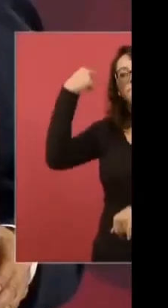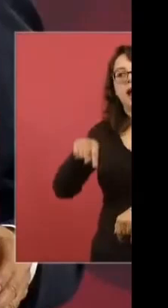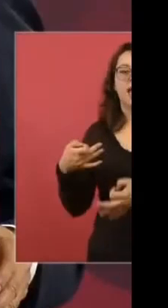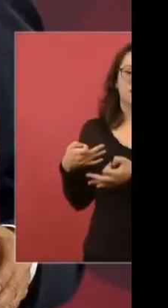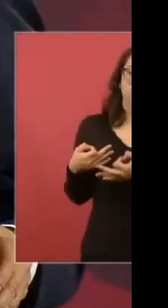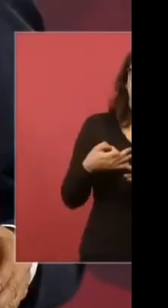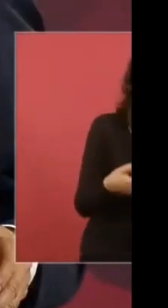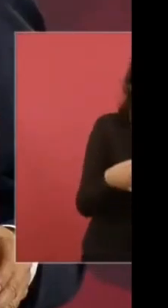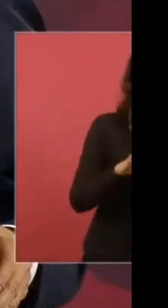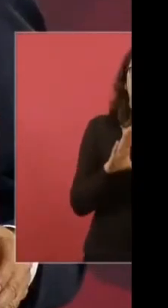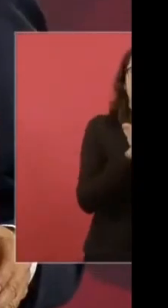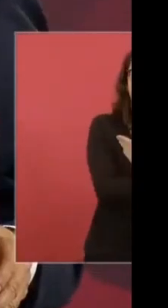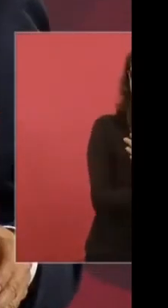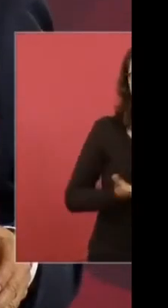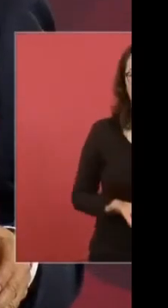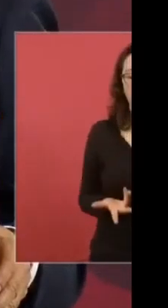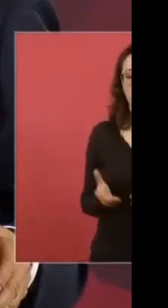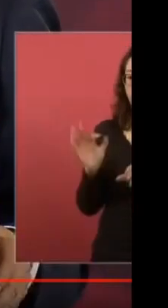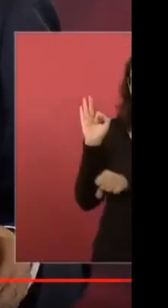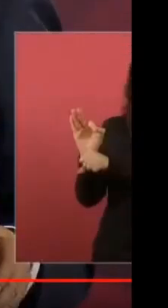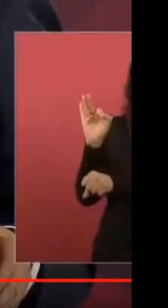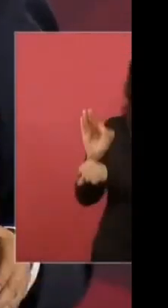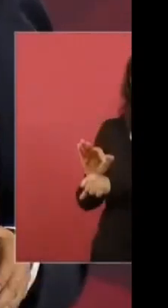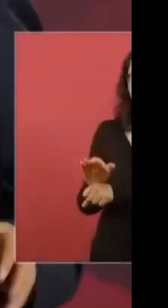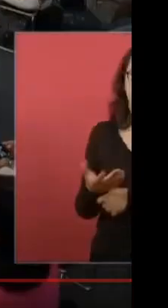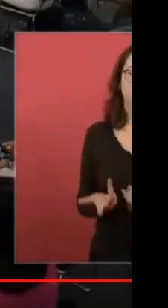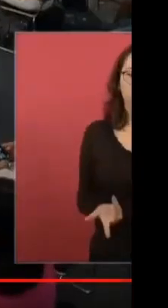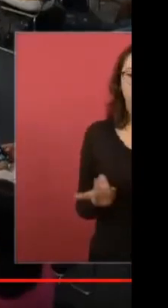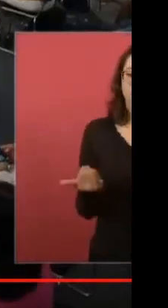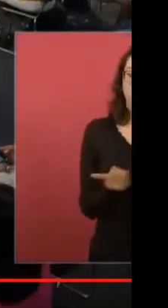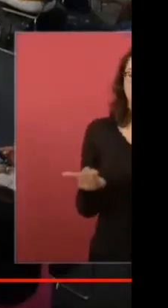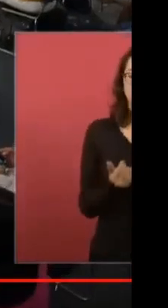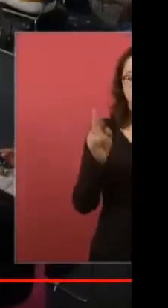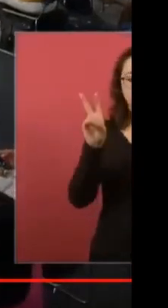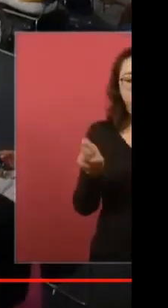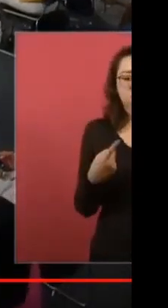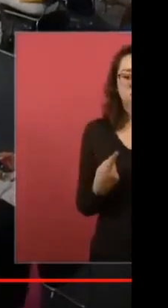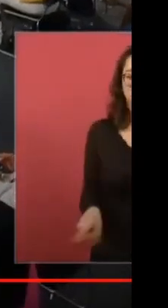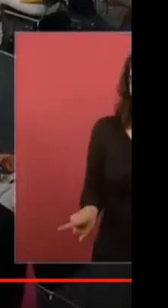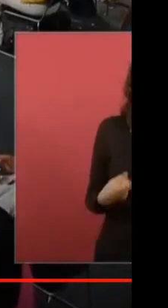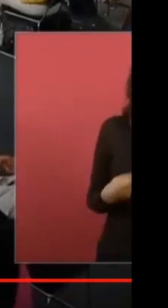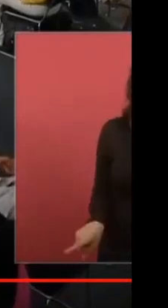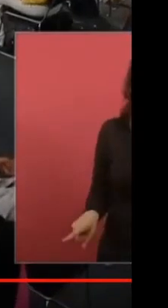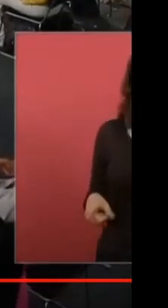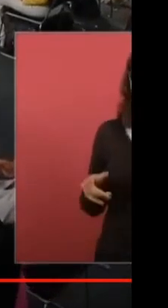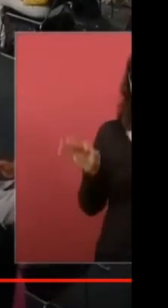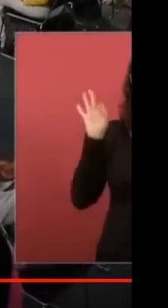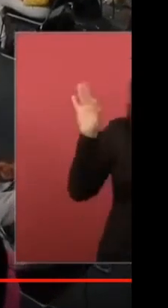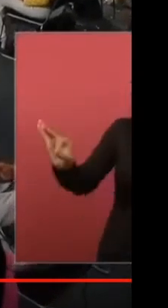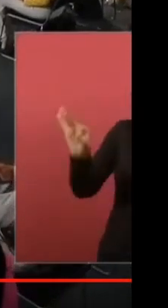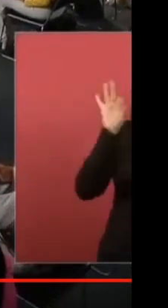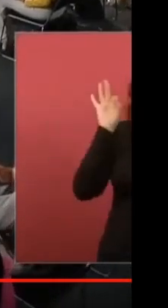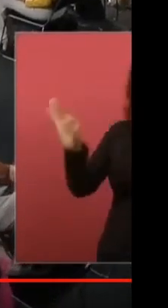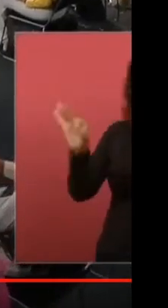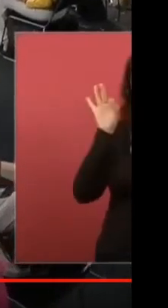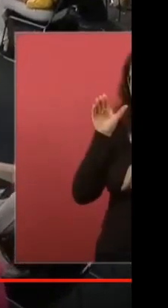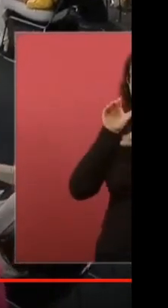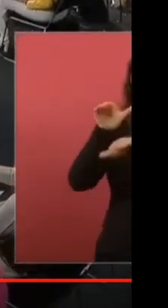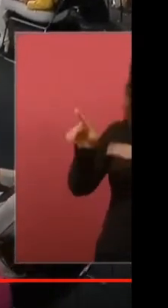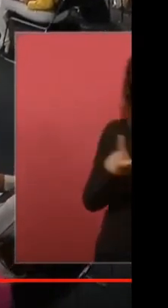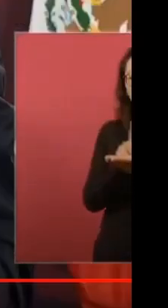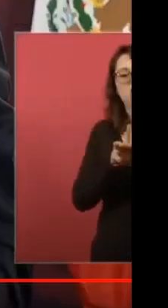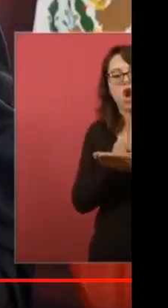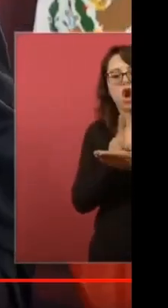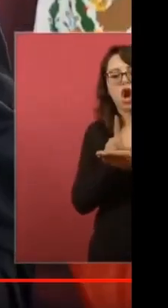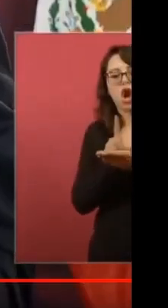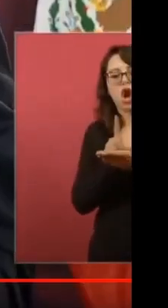que también están influenciados por música que los encamina a pensar locuras en México